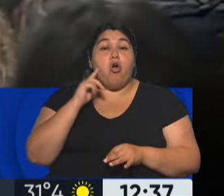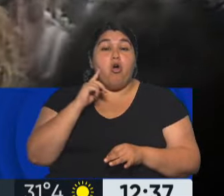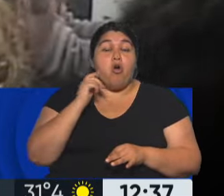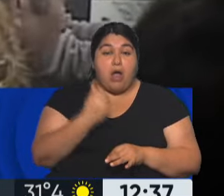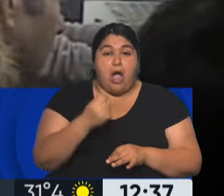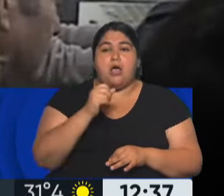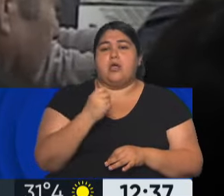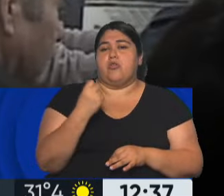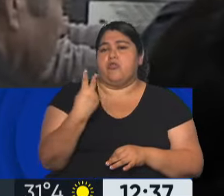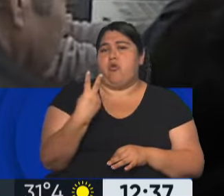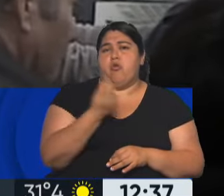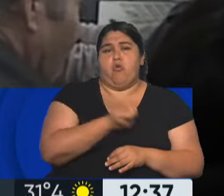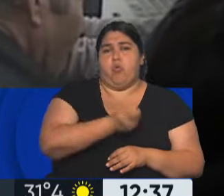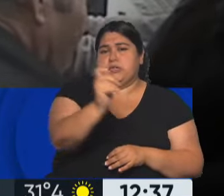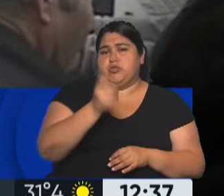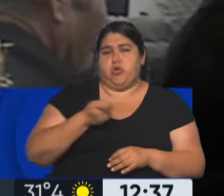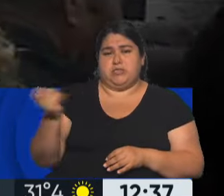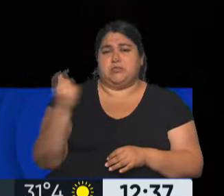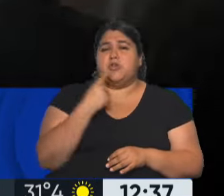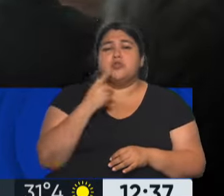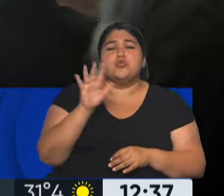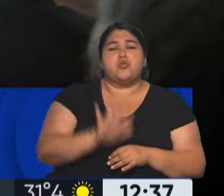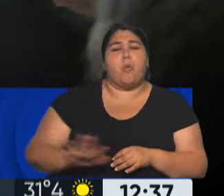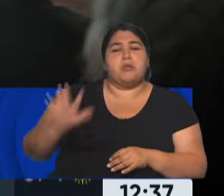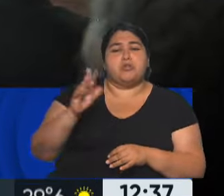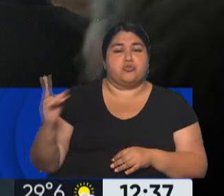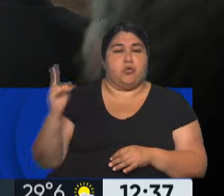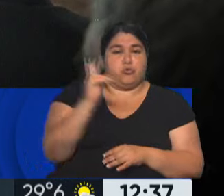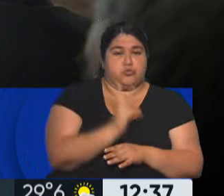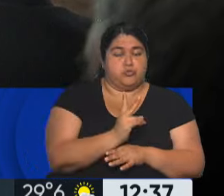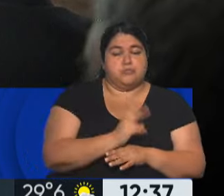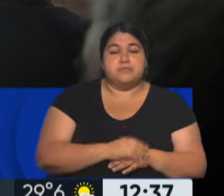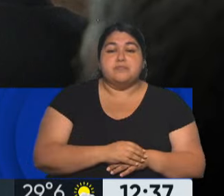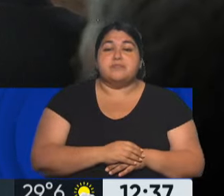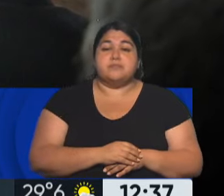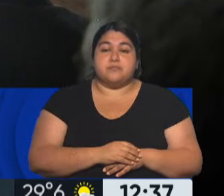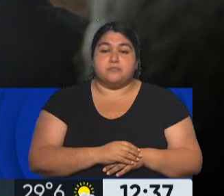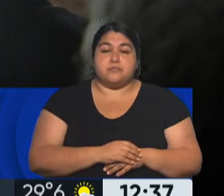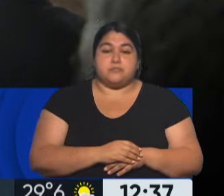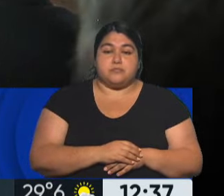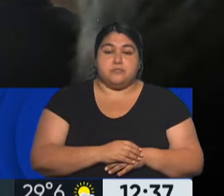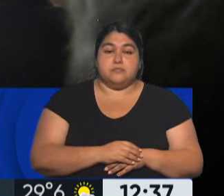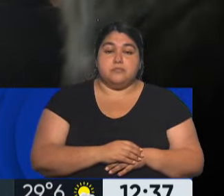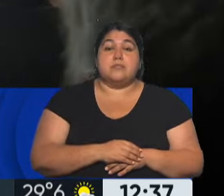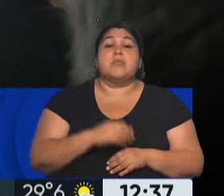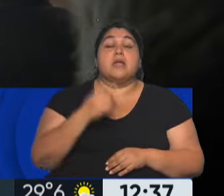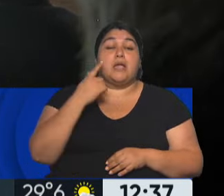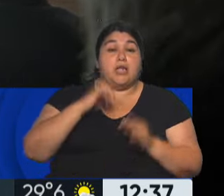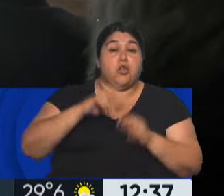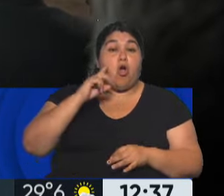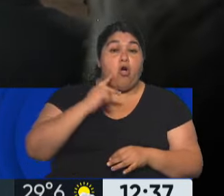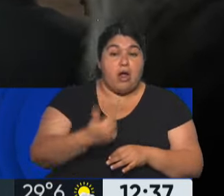2 únicos sospechosos de los crímenes. Se pronuncia el veredicto condenatorio para Javier Osvaldo Quiroga y